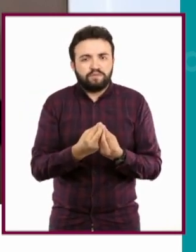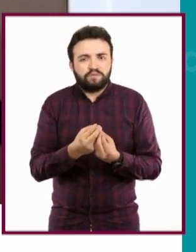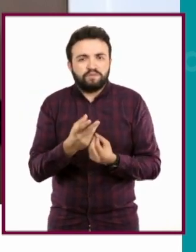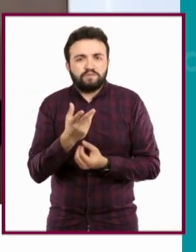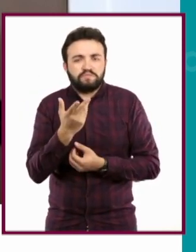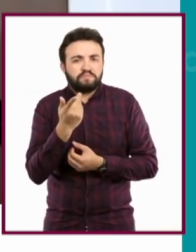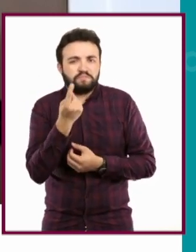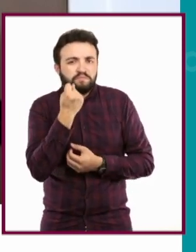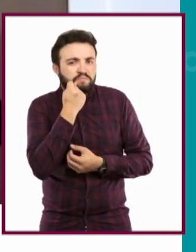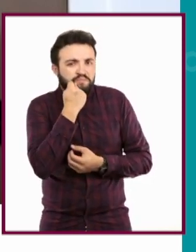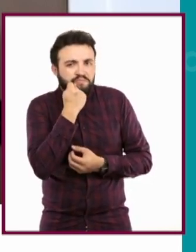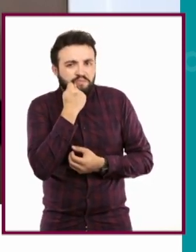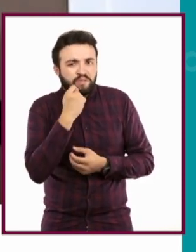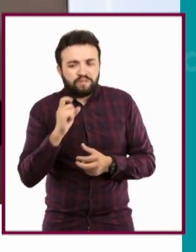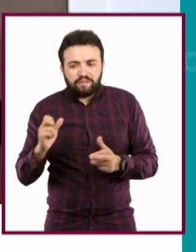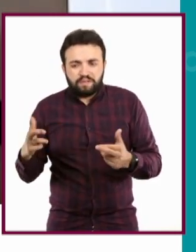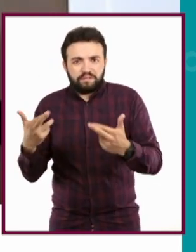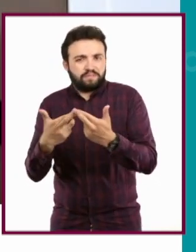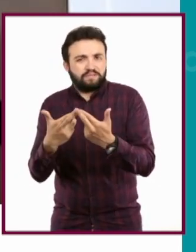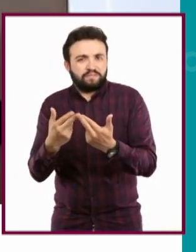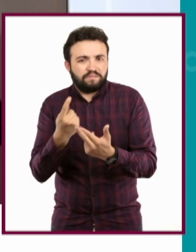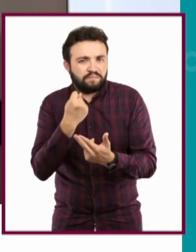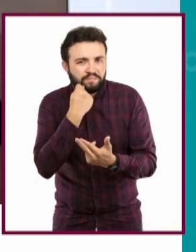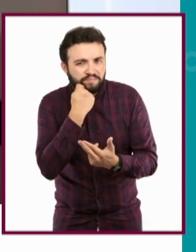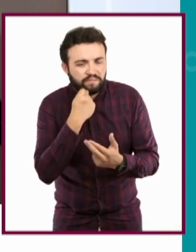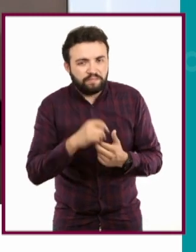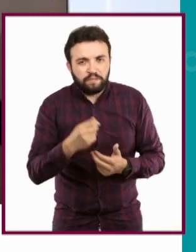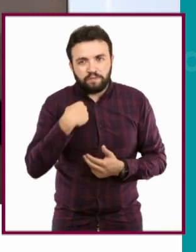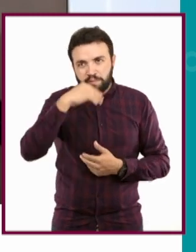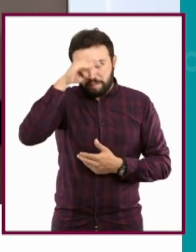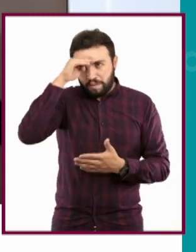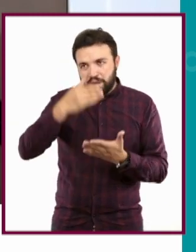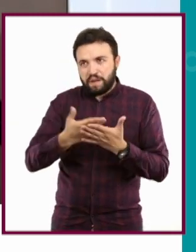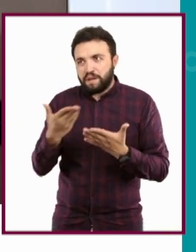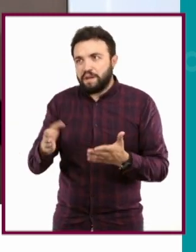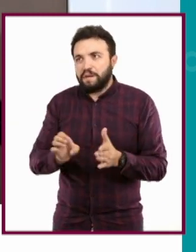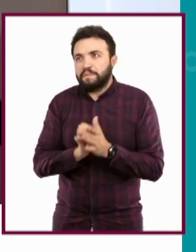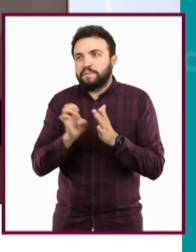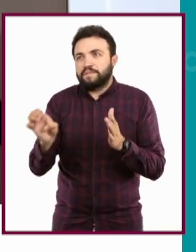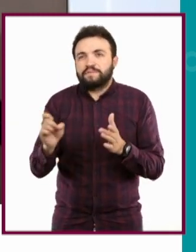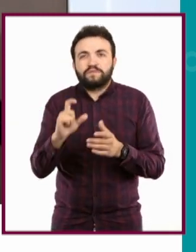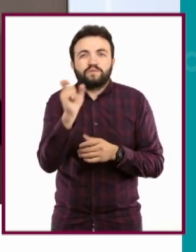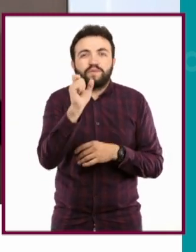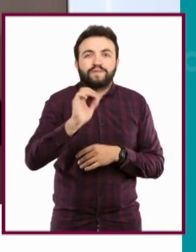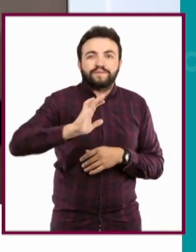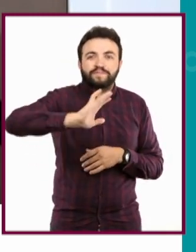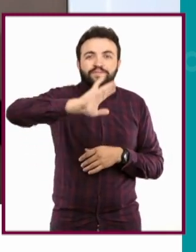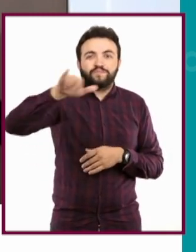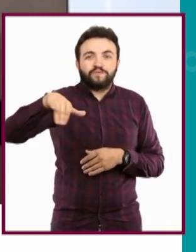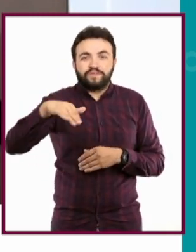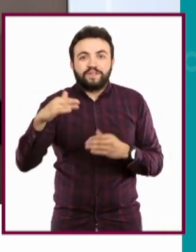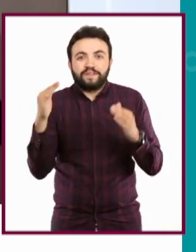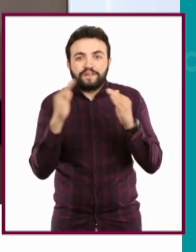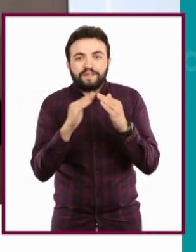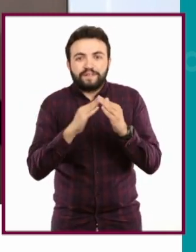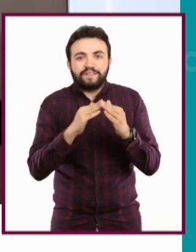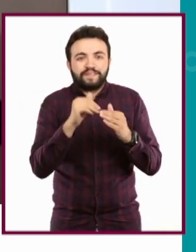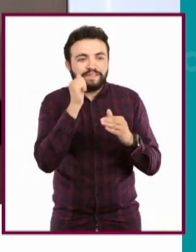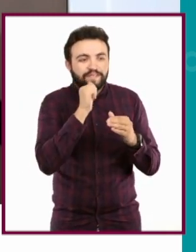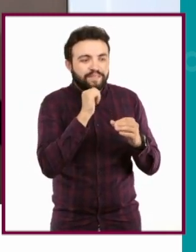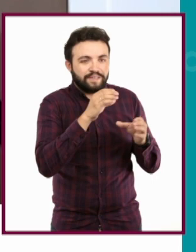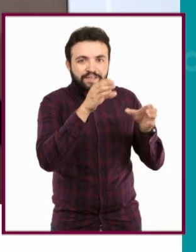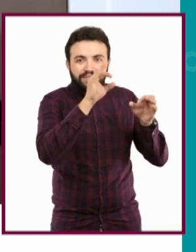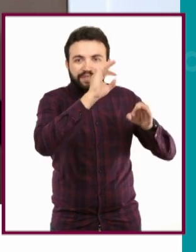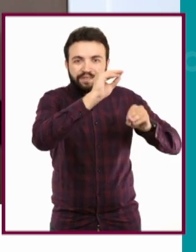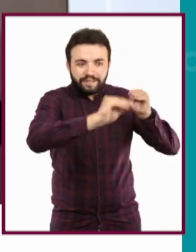que ver con eso, ¿no? Pienso ahora, por ejemplo, en el altar de muertos que se puede poner en una casa, ¿no? El